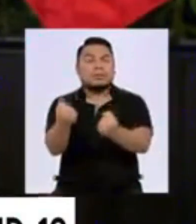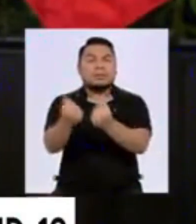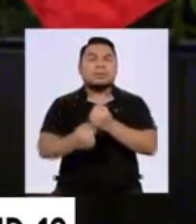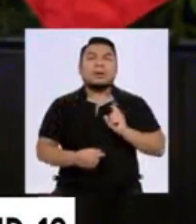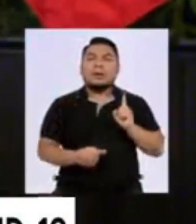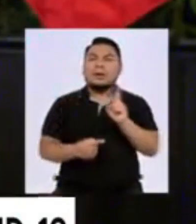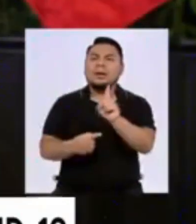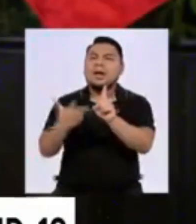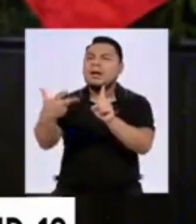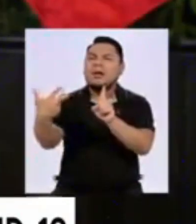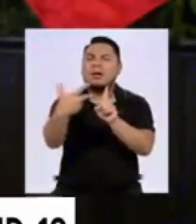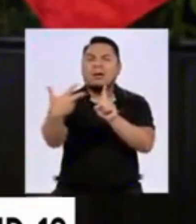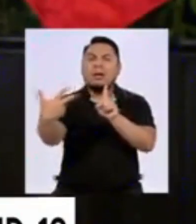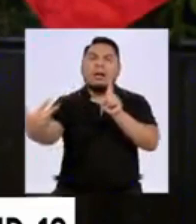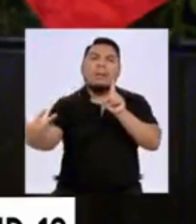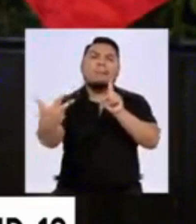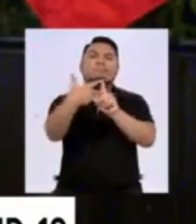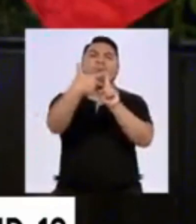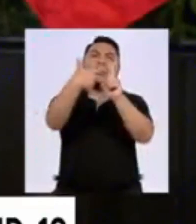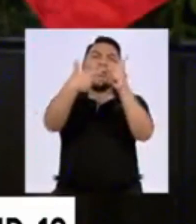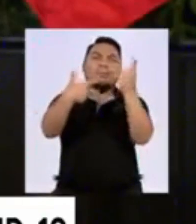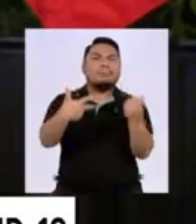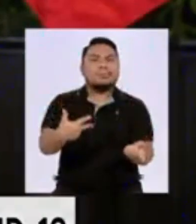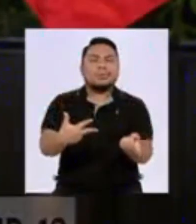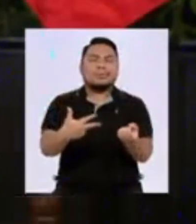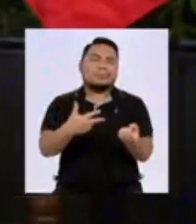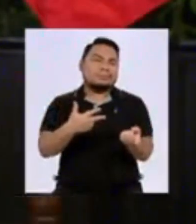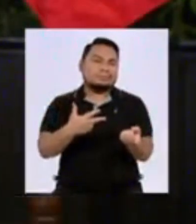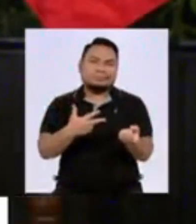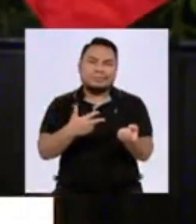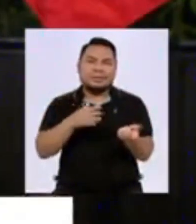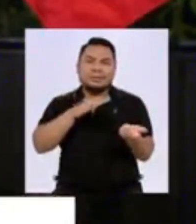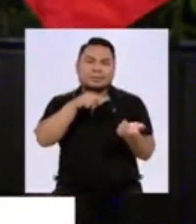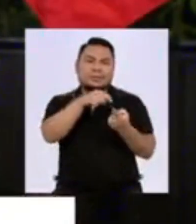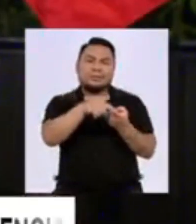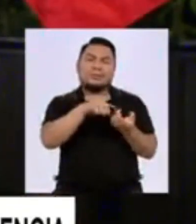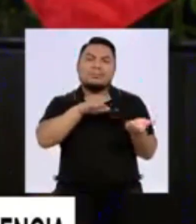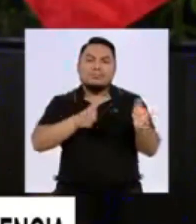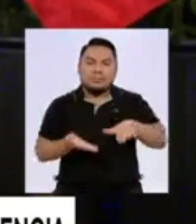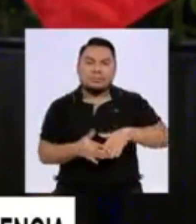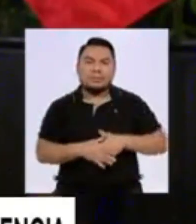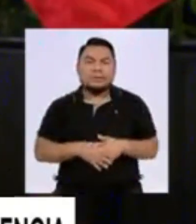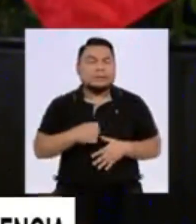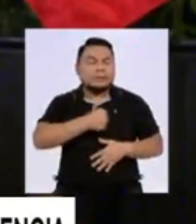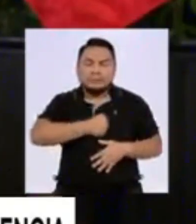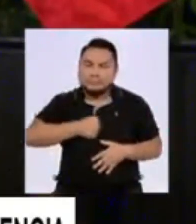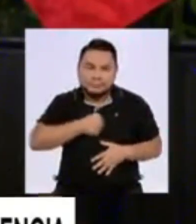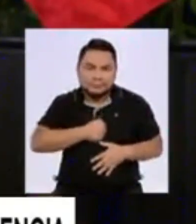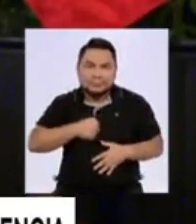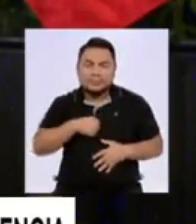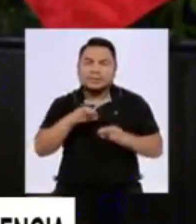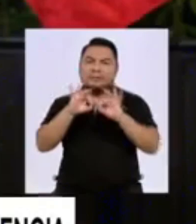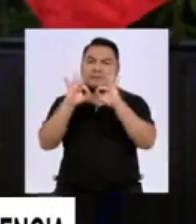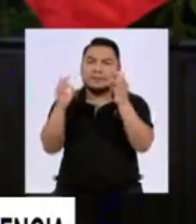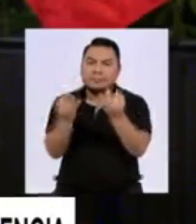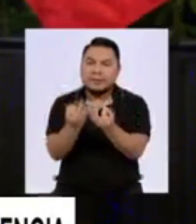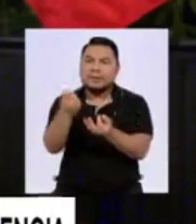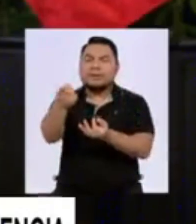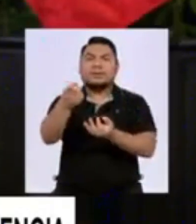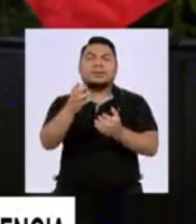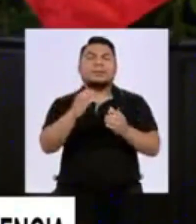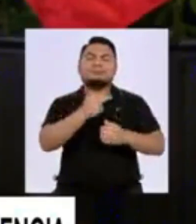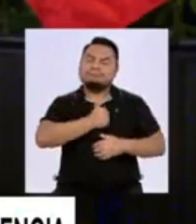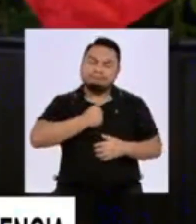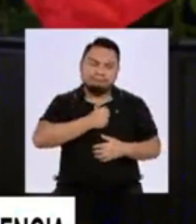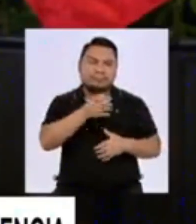Nuestra solidaridad con la familia de Ronald, nuestra solidaridad con el ejército peruano, con las Fuerzas